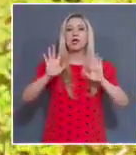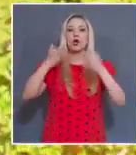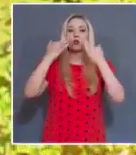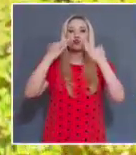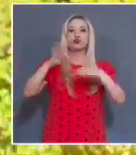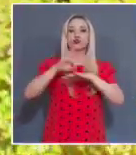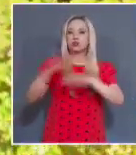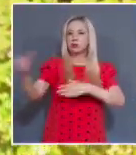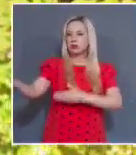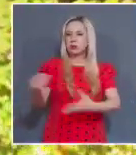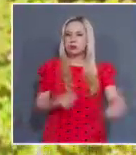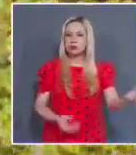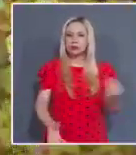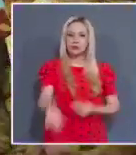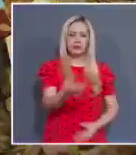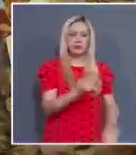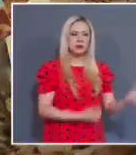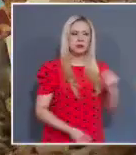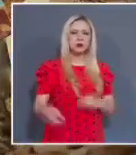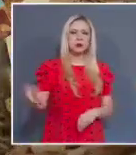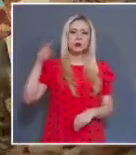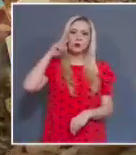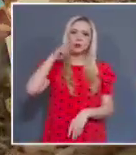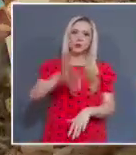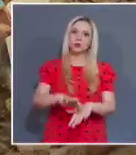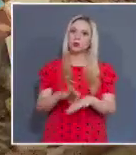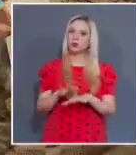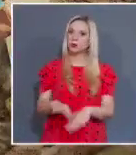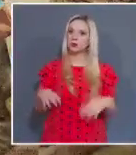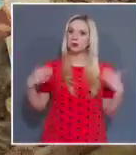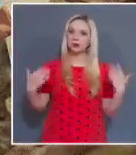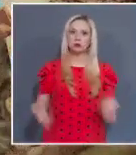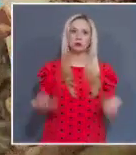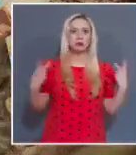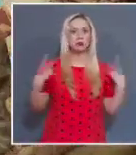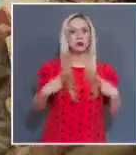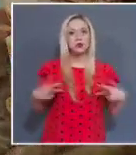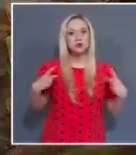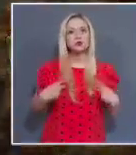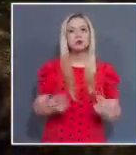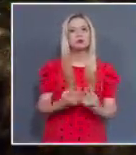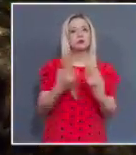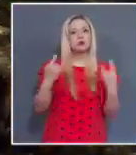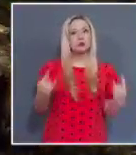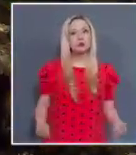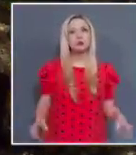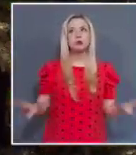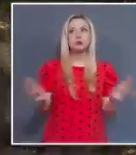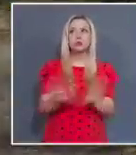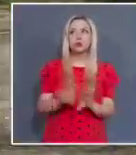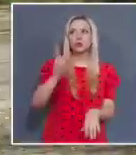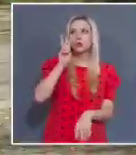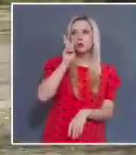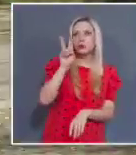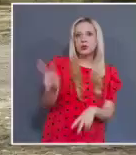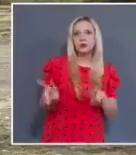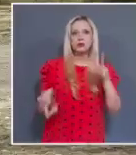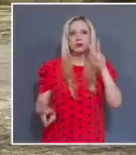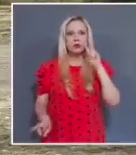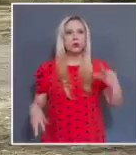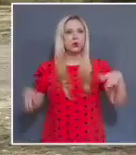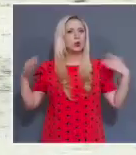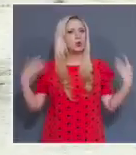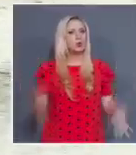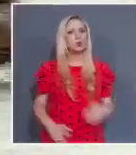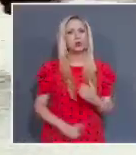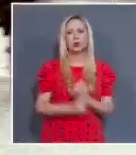propia vivieron el conflicto. Personas que hablan sobre cuáles fueron los sucesos que desencadenaron toda la problemática